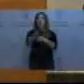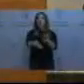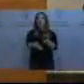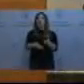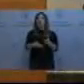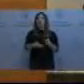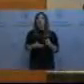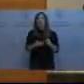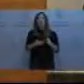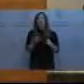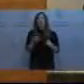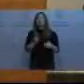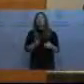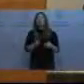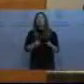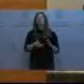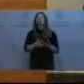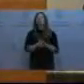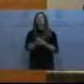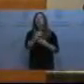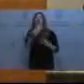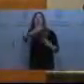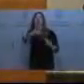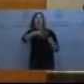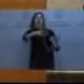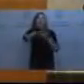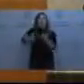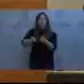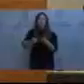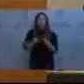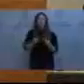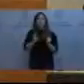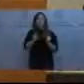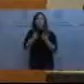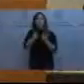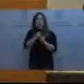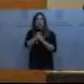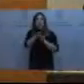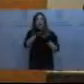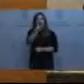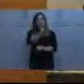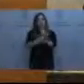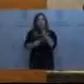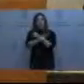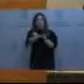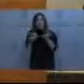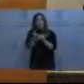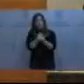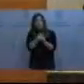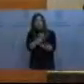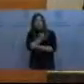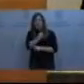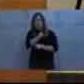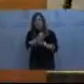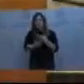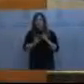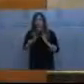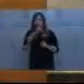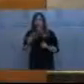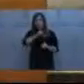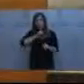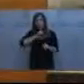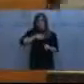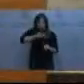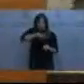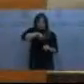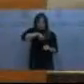supuesto, desde luego, una inyección de energía ni en la economía ni en el empleo en nuestra comunidad